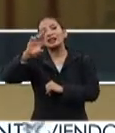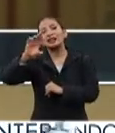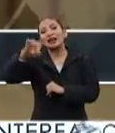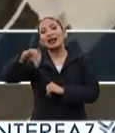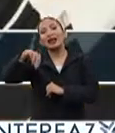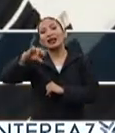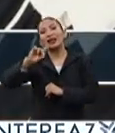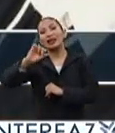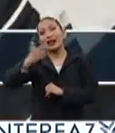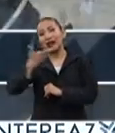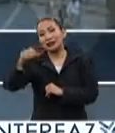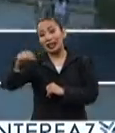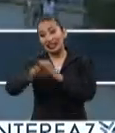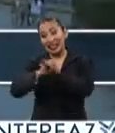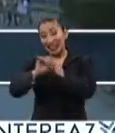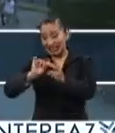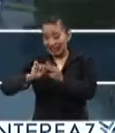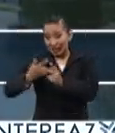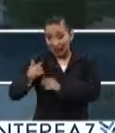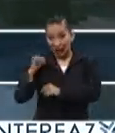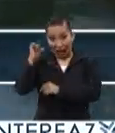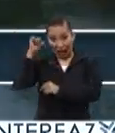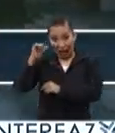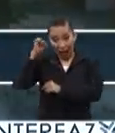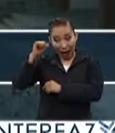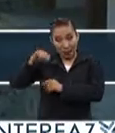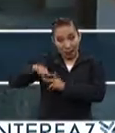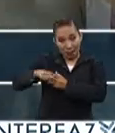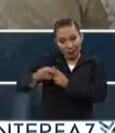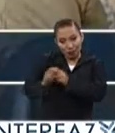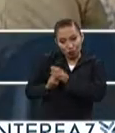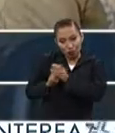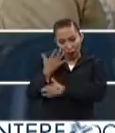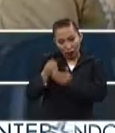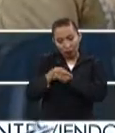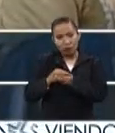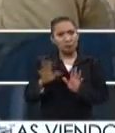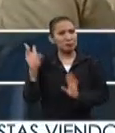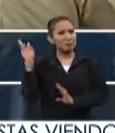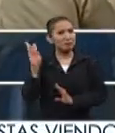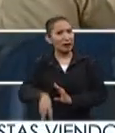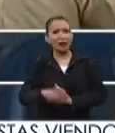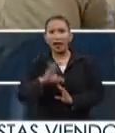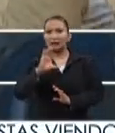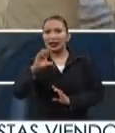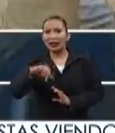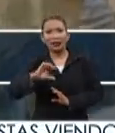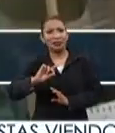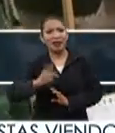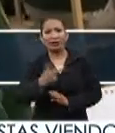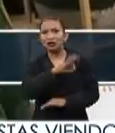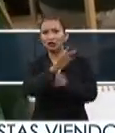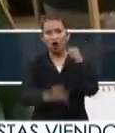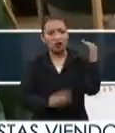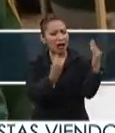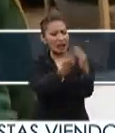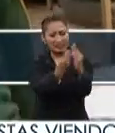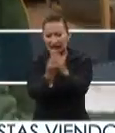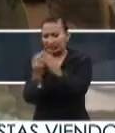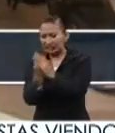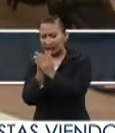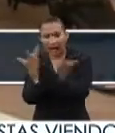plataforma digital que apenas en el mes de abril estrenamos. Increíblemente la Comisión Nacional, Muy toda la interesante. capacitación